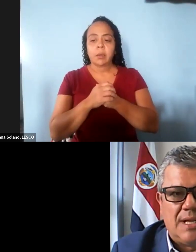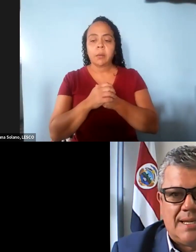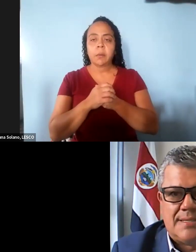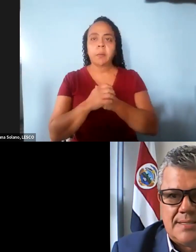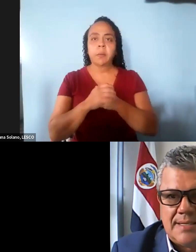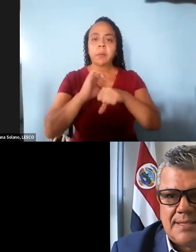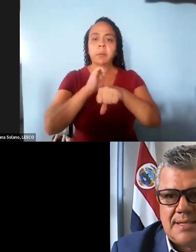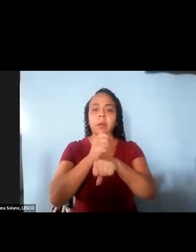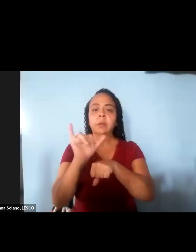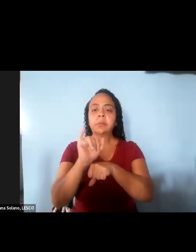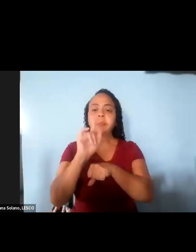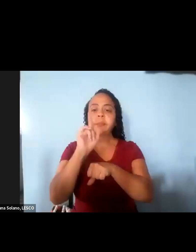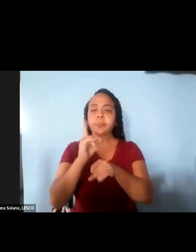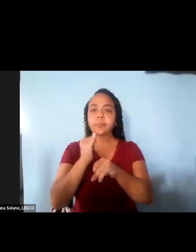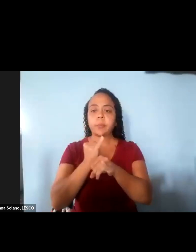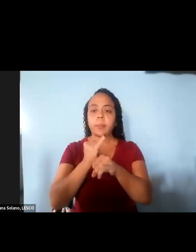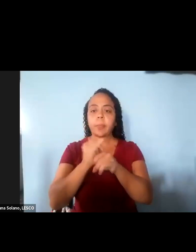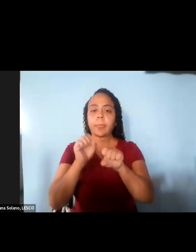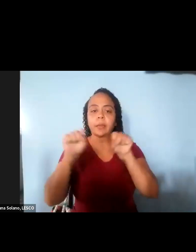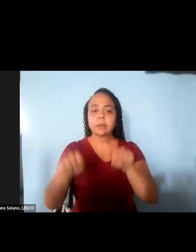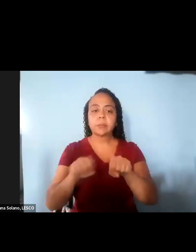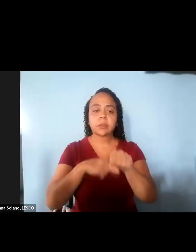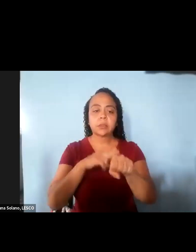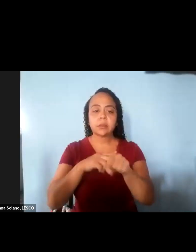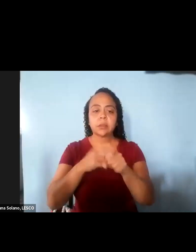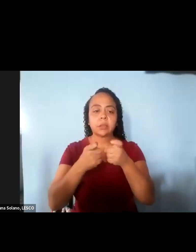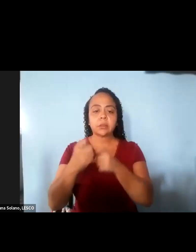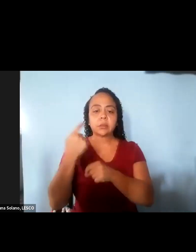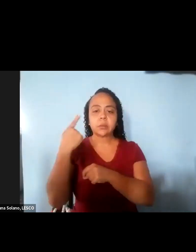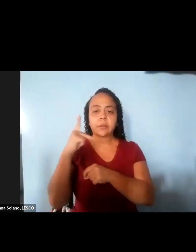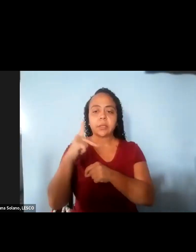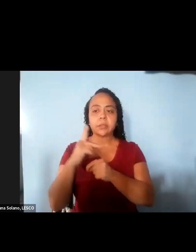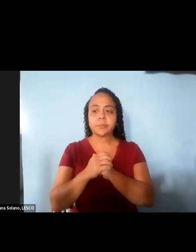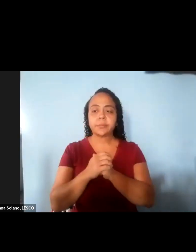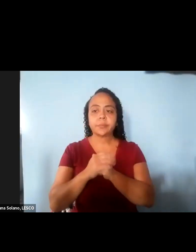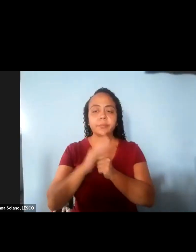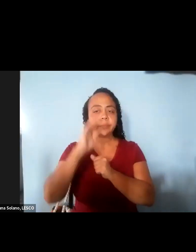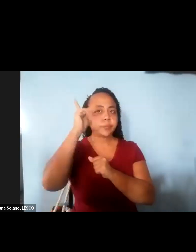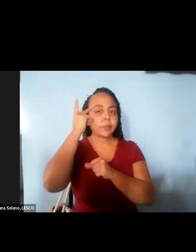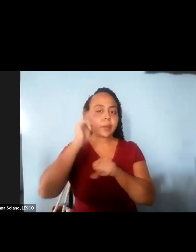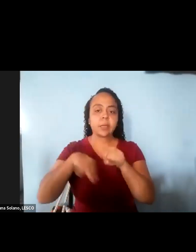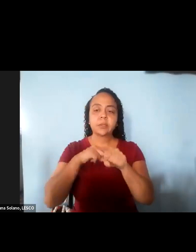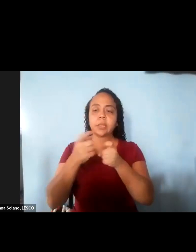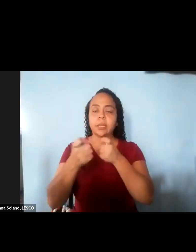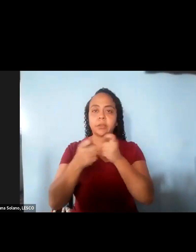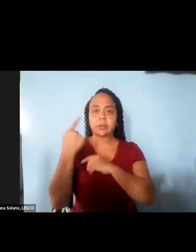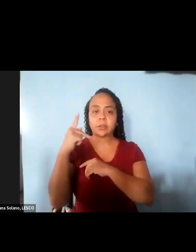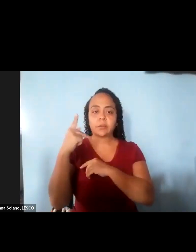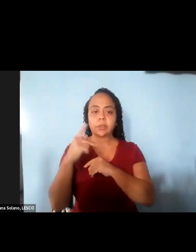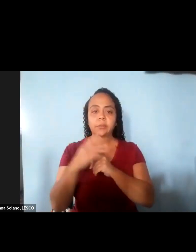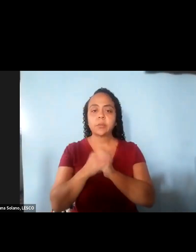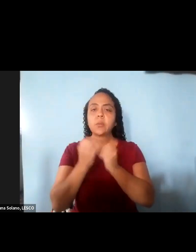una de las instancias del sistema nacional de gestión del riesgo del marco de la política nacional de gestión del riesgo fue sumamente